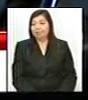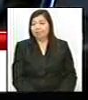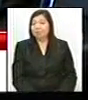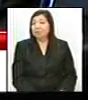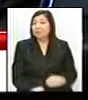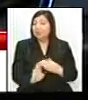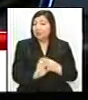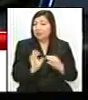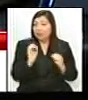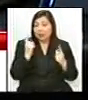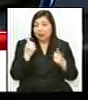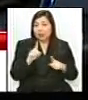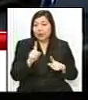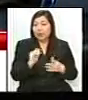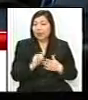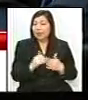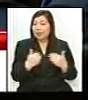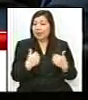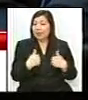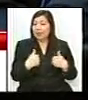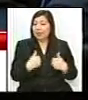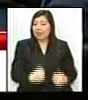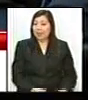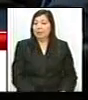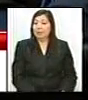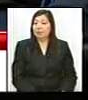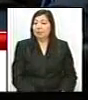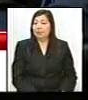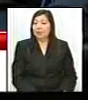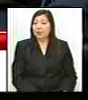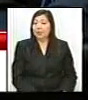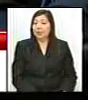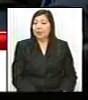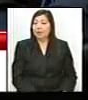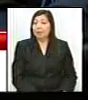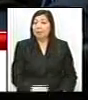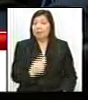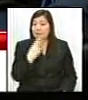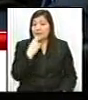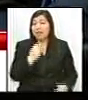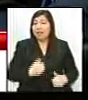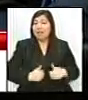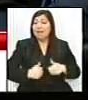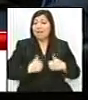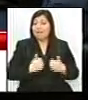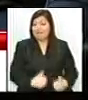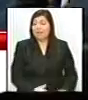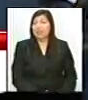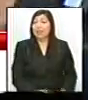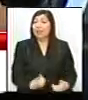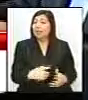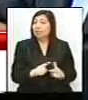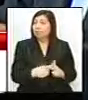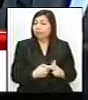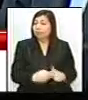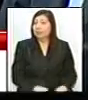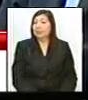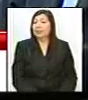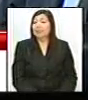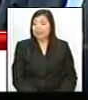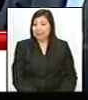que sí recordarle, que tenemos el DPA de Vila Vila, que ya debe empezarse,